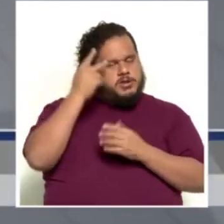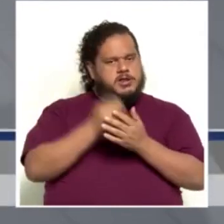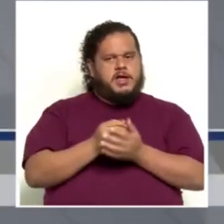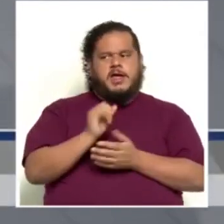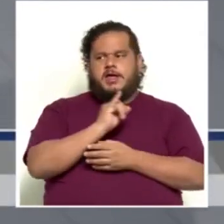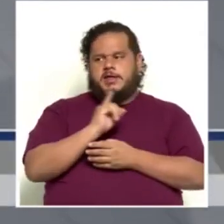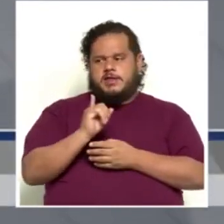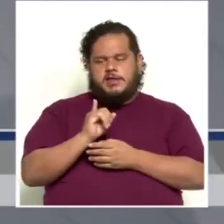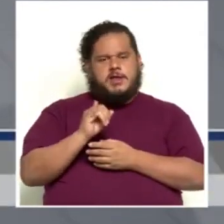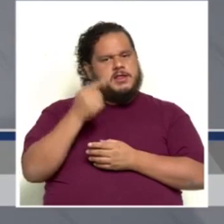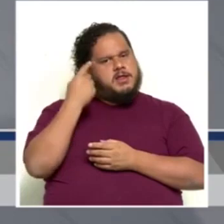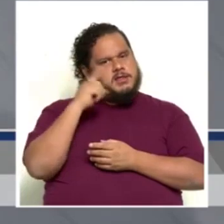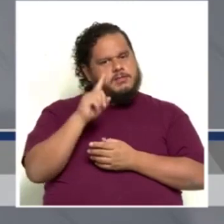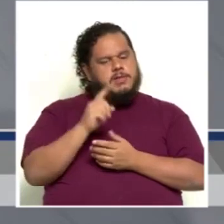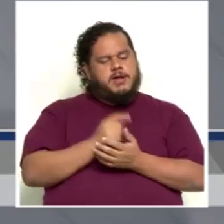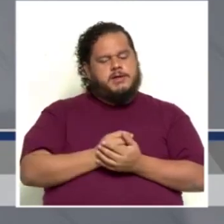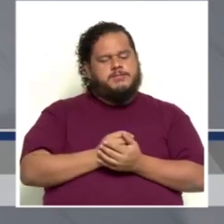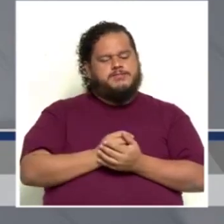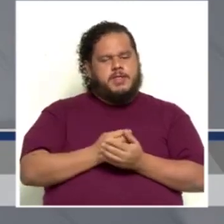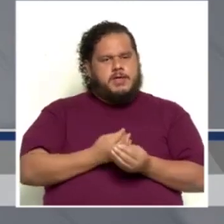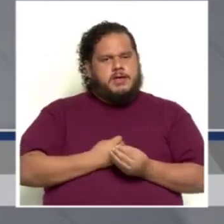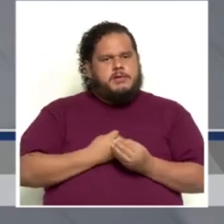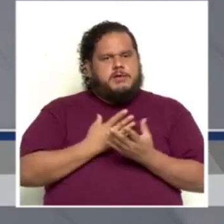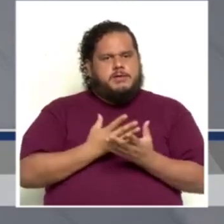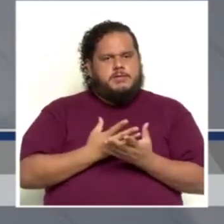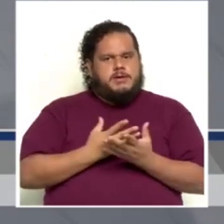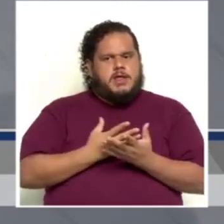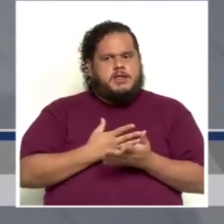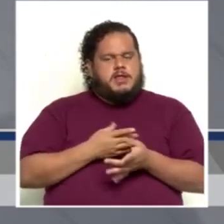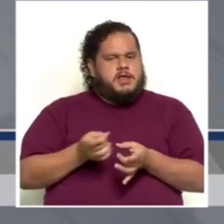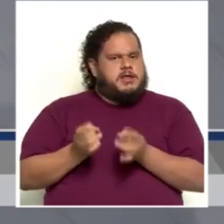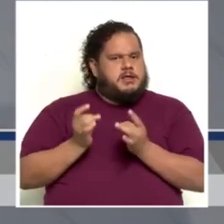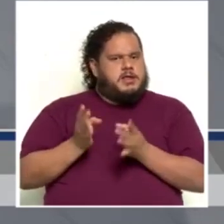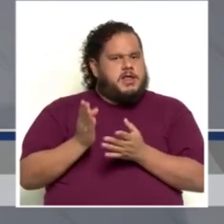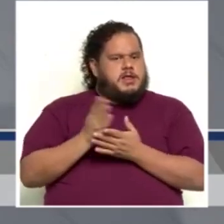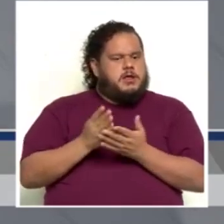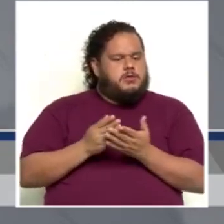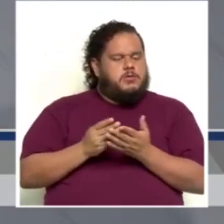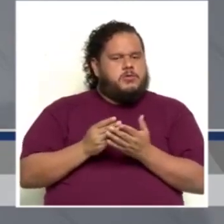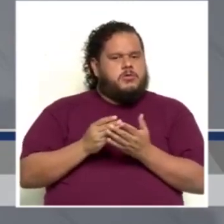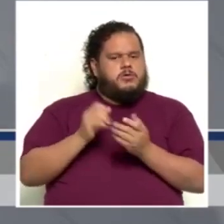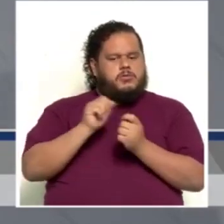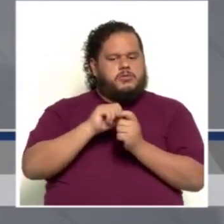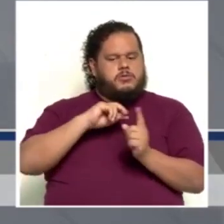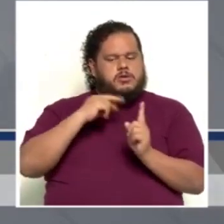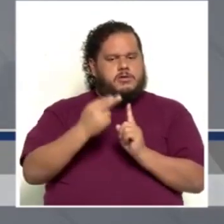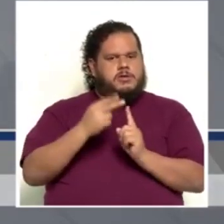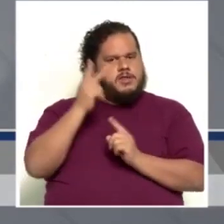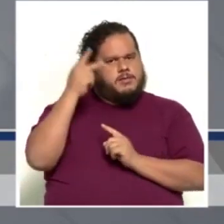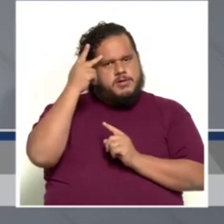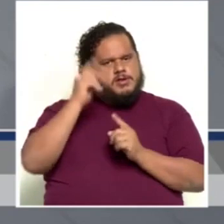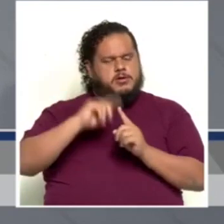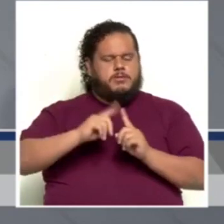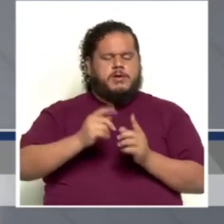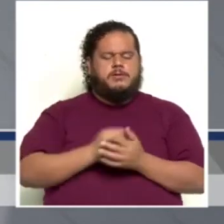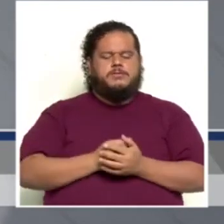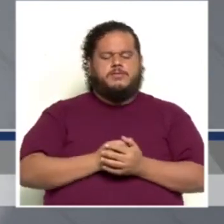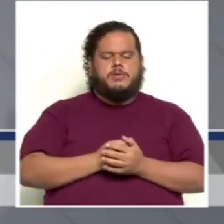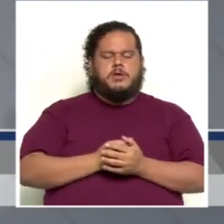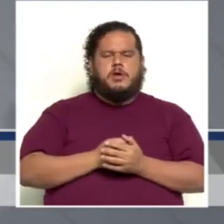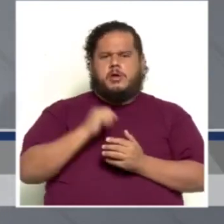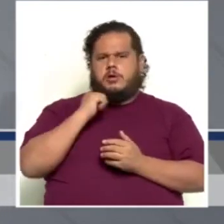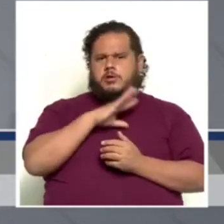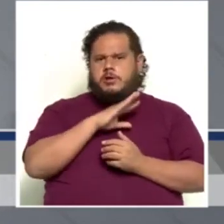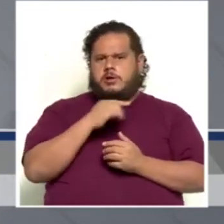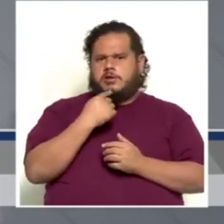usarse para manifestarse despectivamente en ciertos puntos de vista político, pero lo extraño